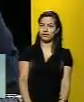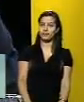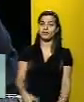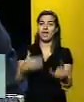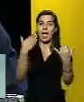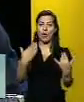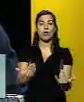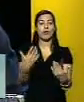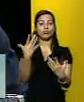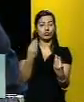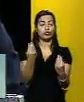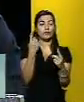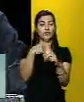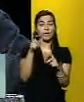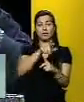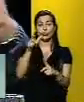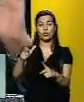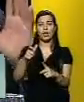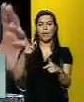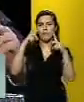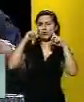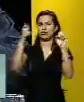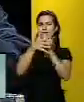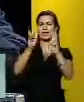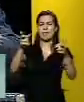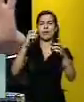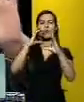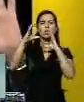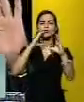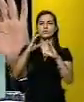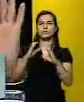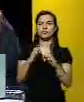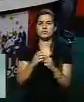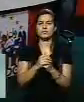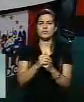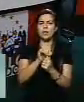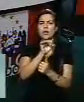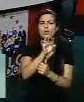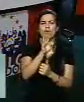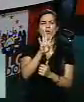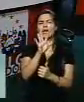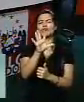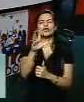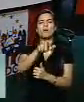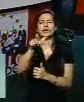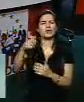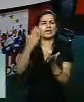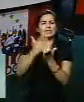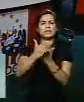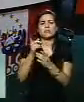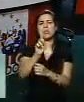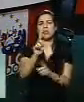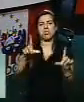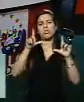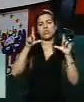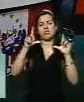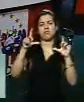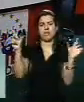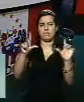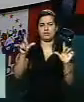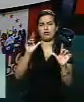de teóricos de la comunicación, de los nombres. No es necesario, son cuatro o cinco nombres que siempre están en los grandes medios de comunicación social.